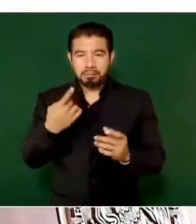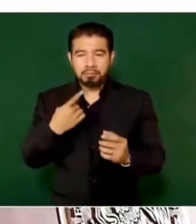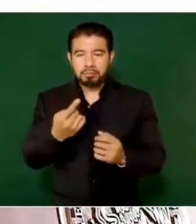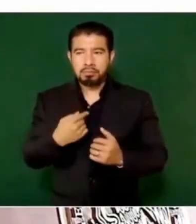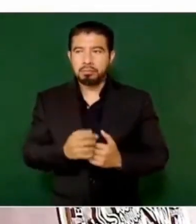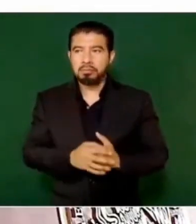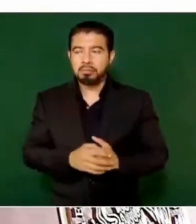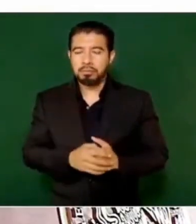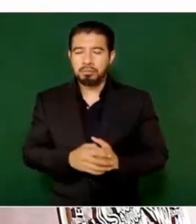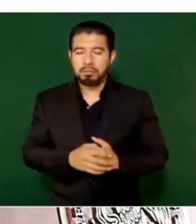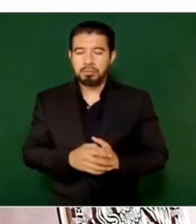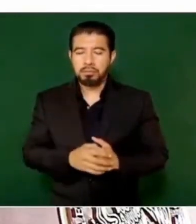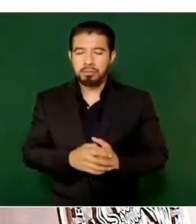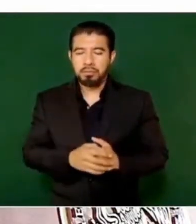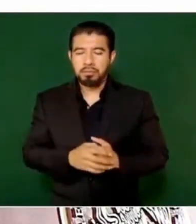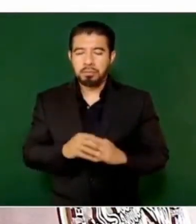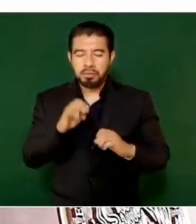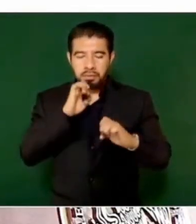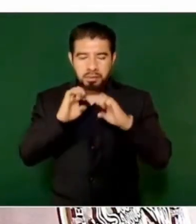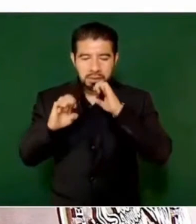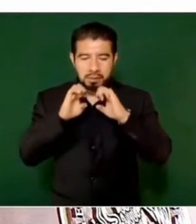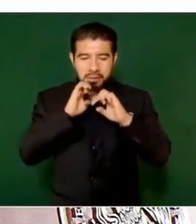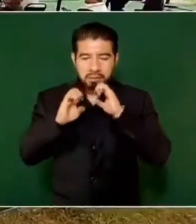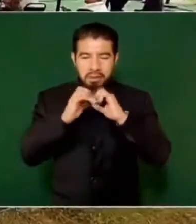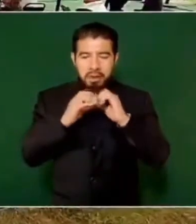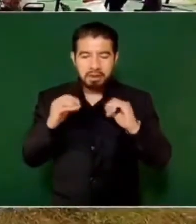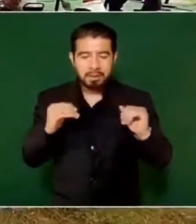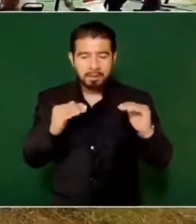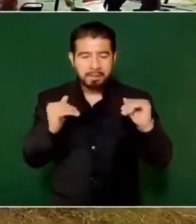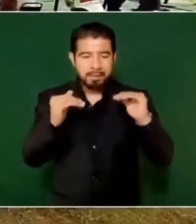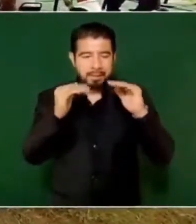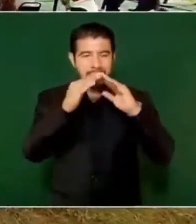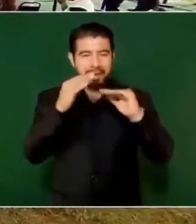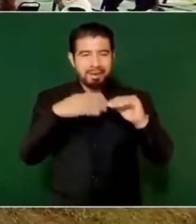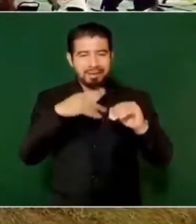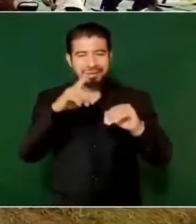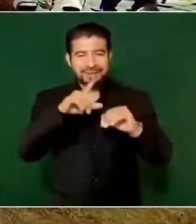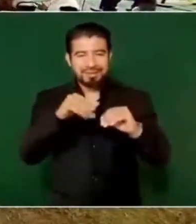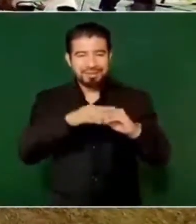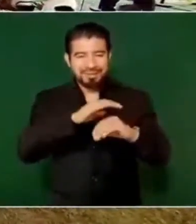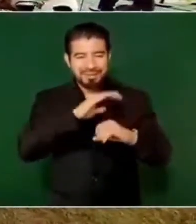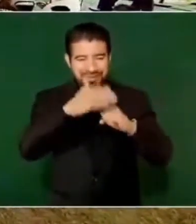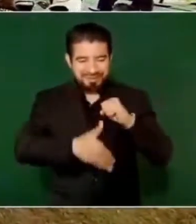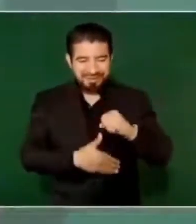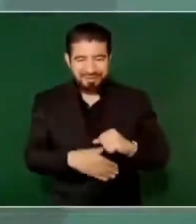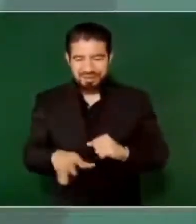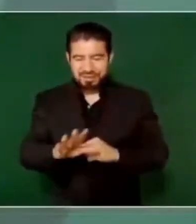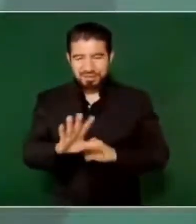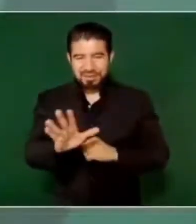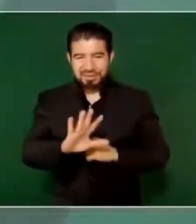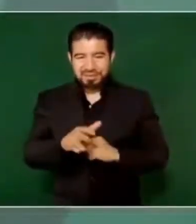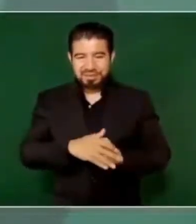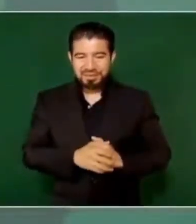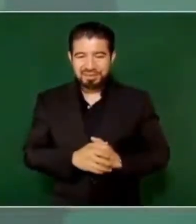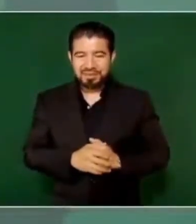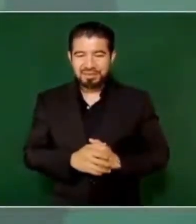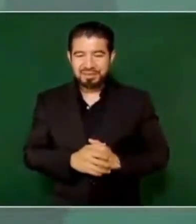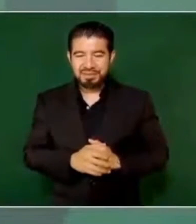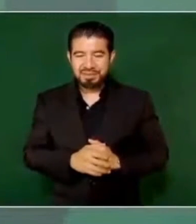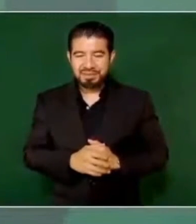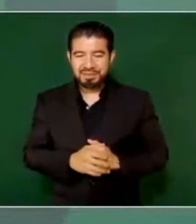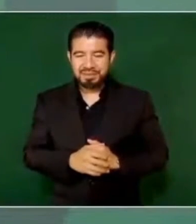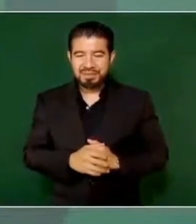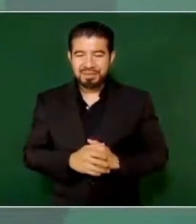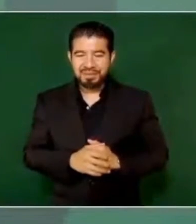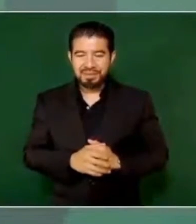¿A una entrevista en Palenque después en octubre? No, no, esa no. No. Te por convoco. Cierto, que por espérate. Cierto me